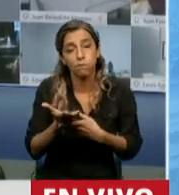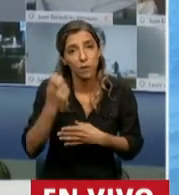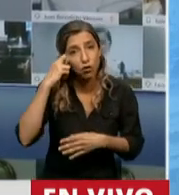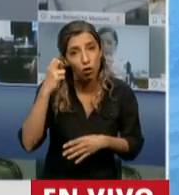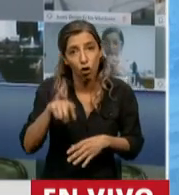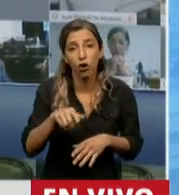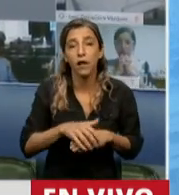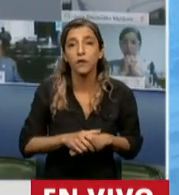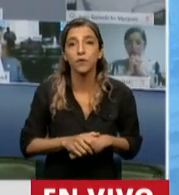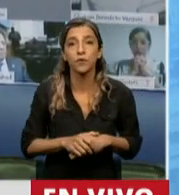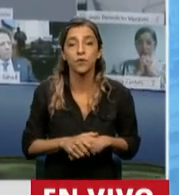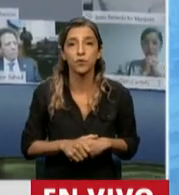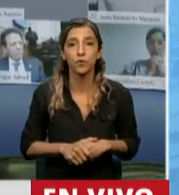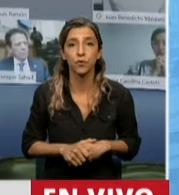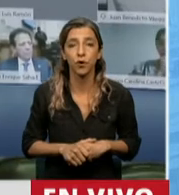los micrófonos.